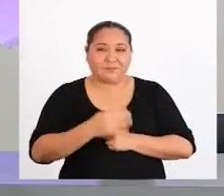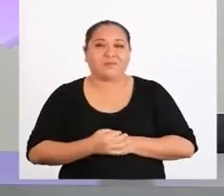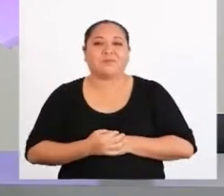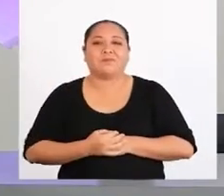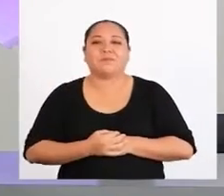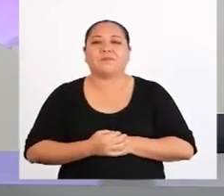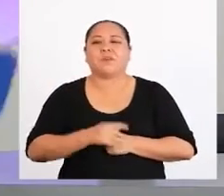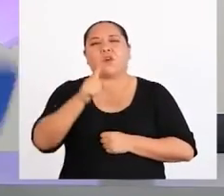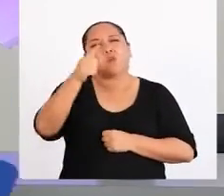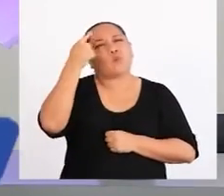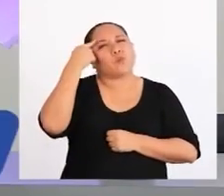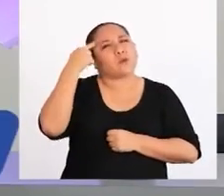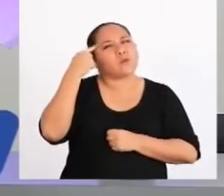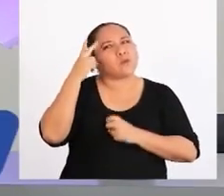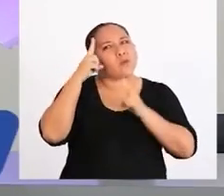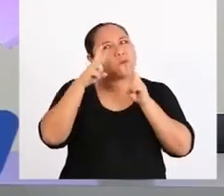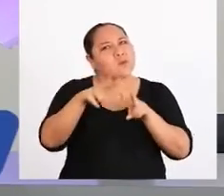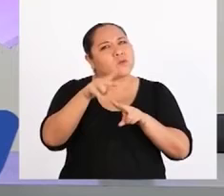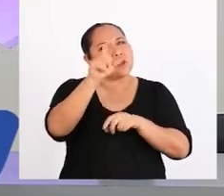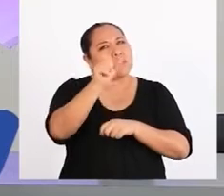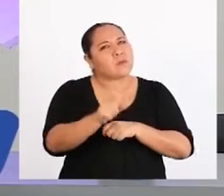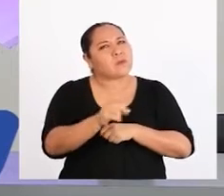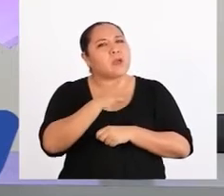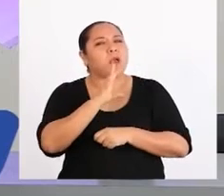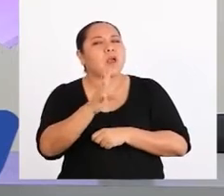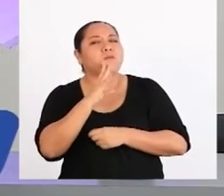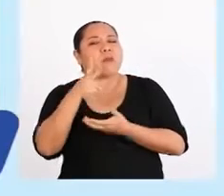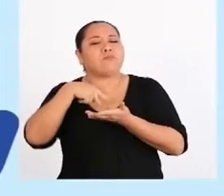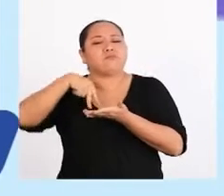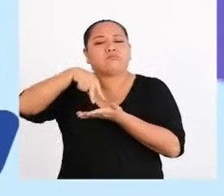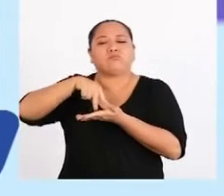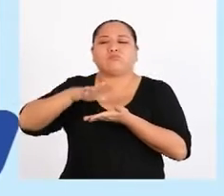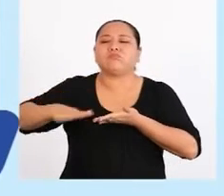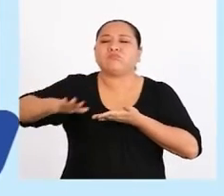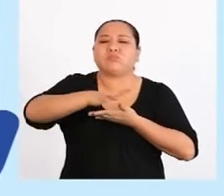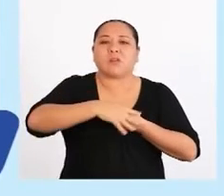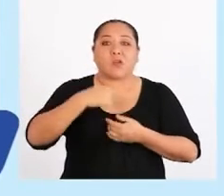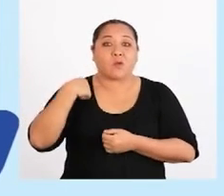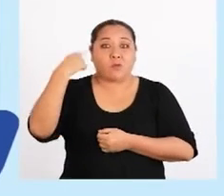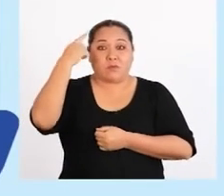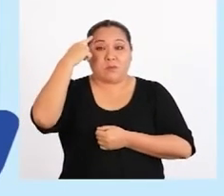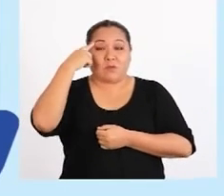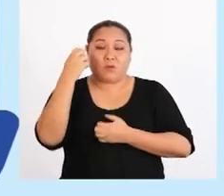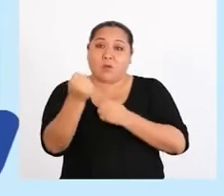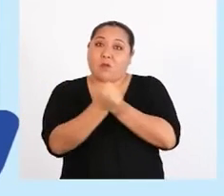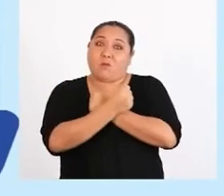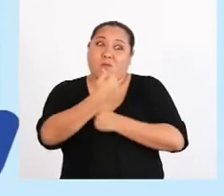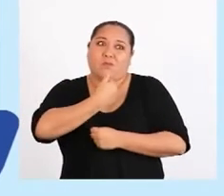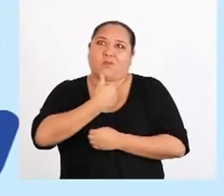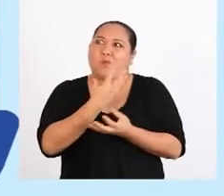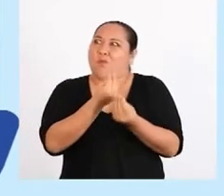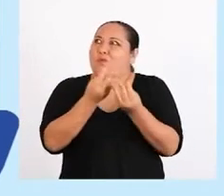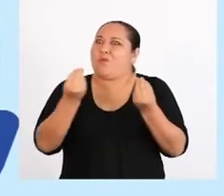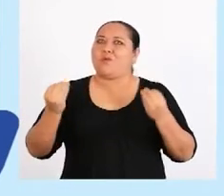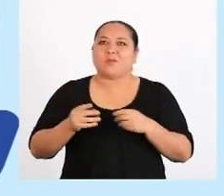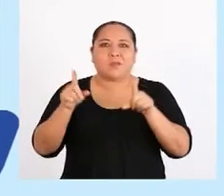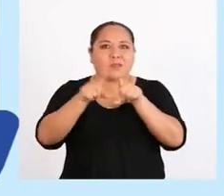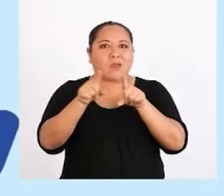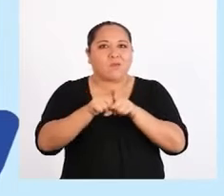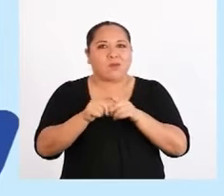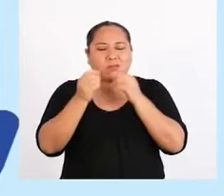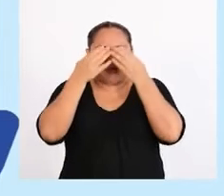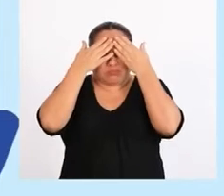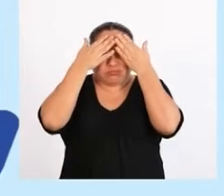va. ¿Qué piensas cuando ves a alguien hablar en público? Considero que tienen bastante autoestima. Además, tienen